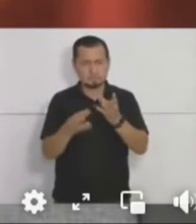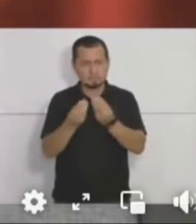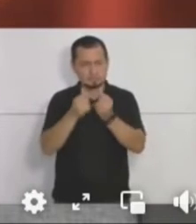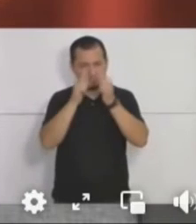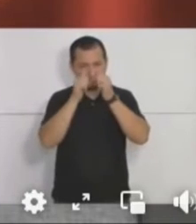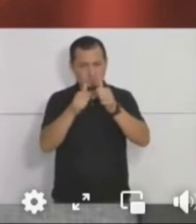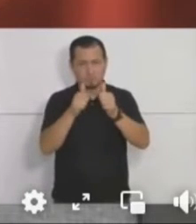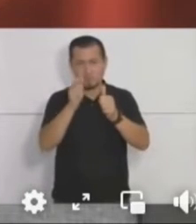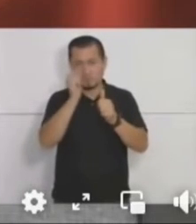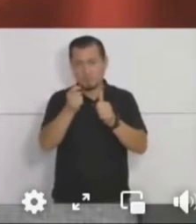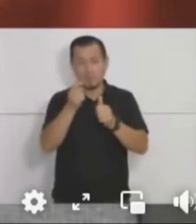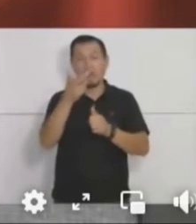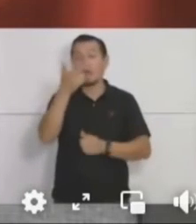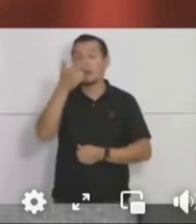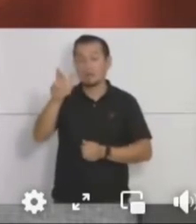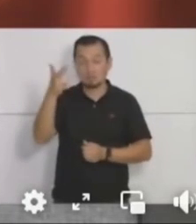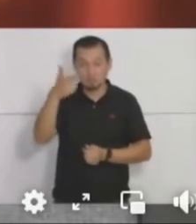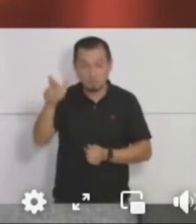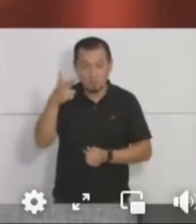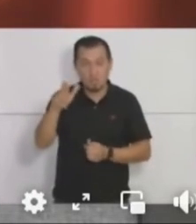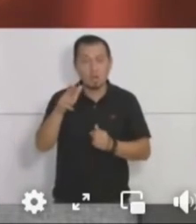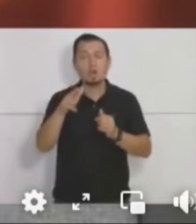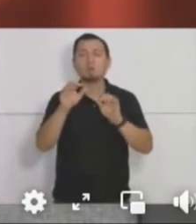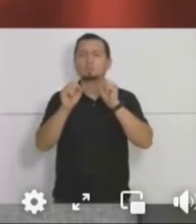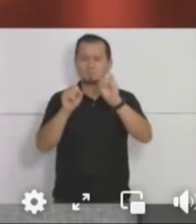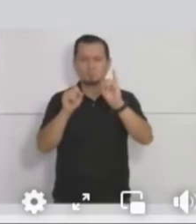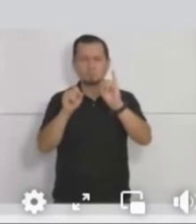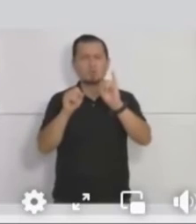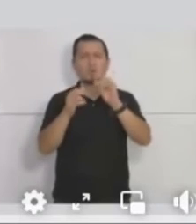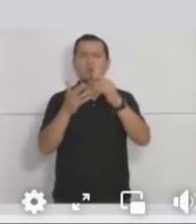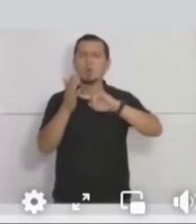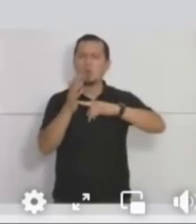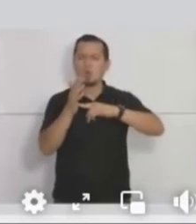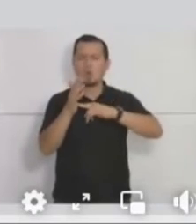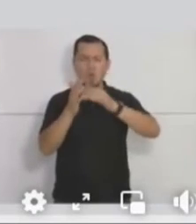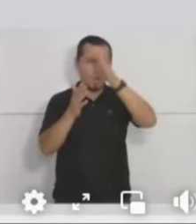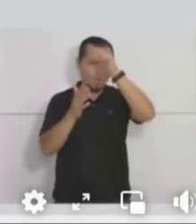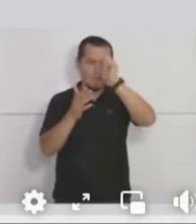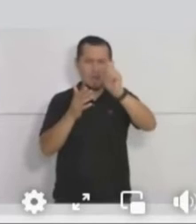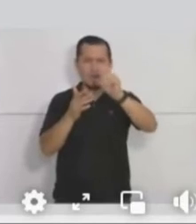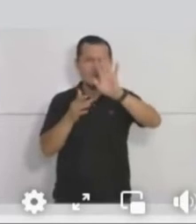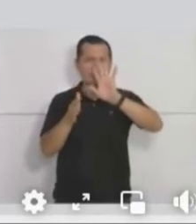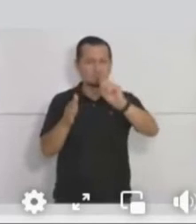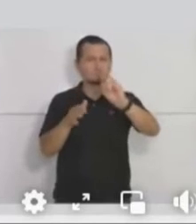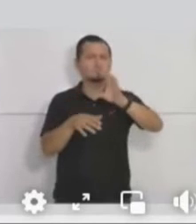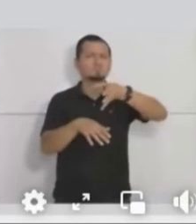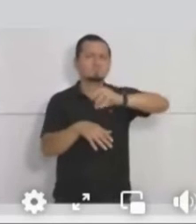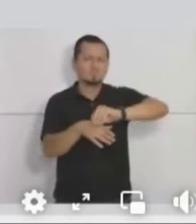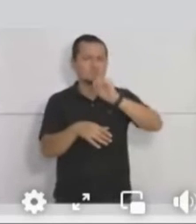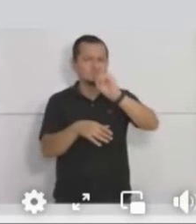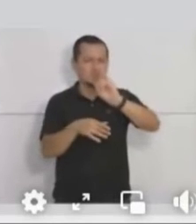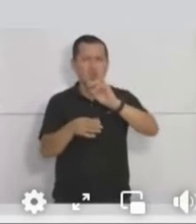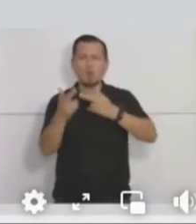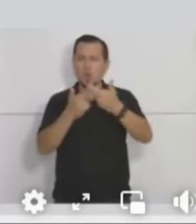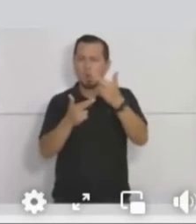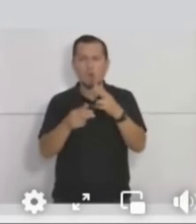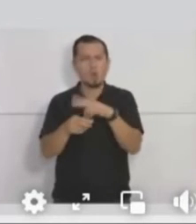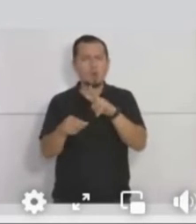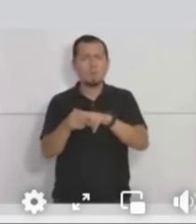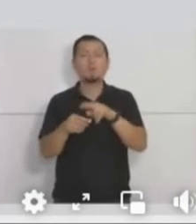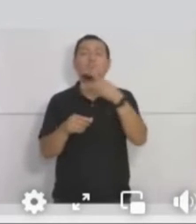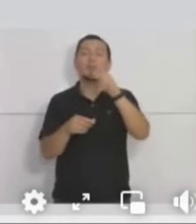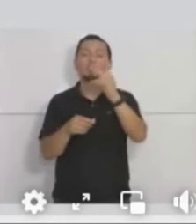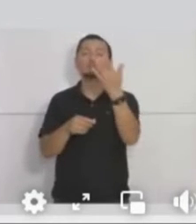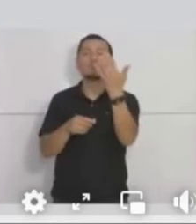cumplimiento de esta medida. Los restaurantes regresan a su horario de acuerdo a la licencia y mantienen el